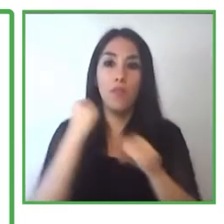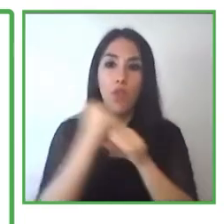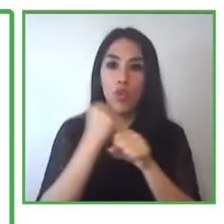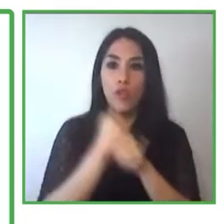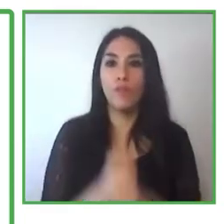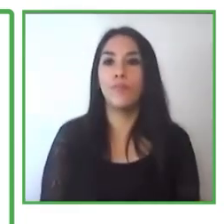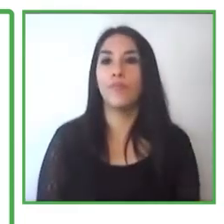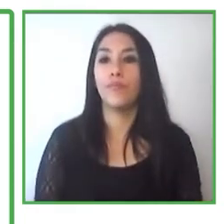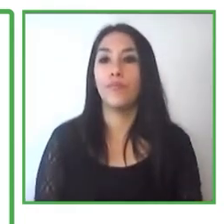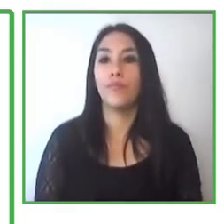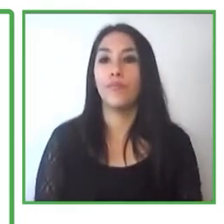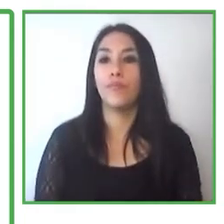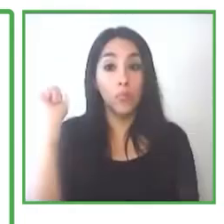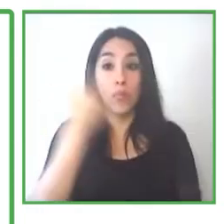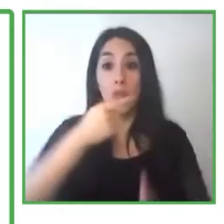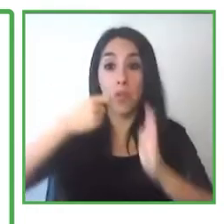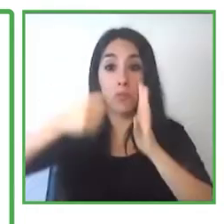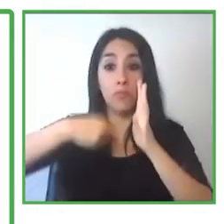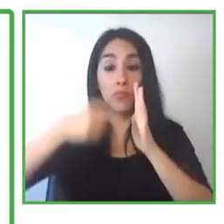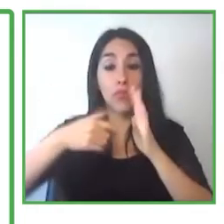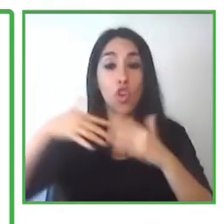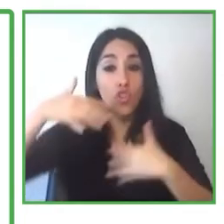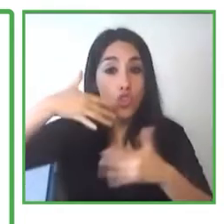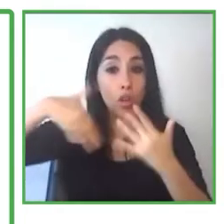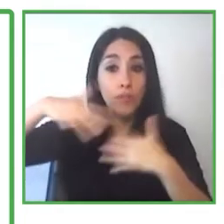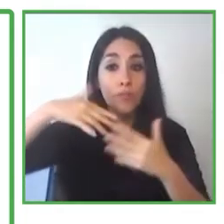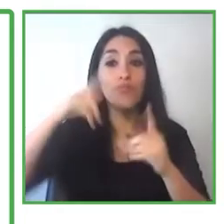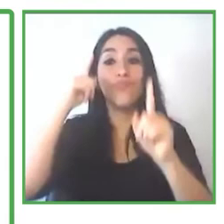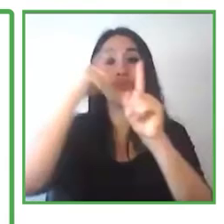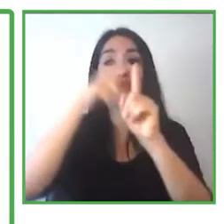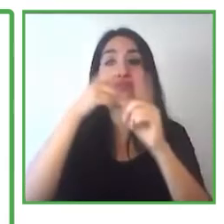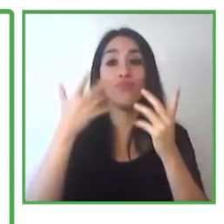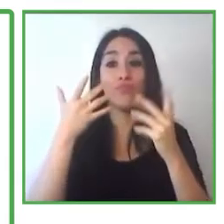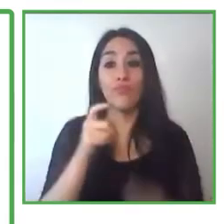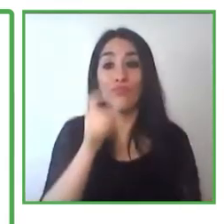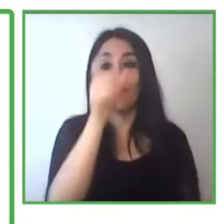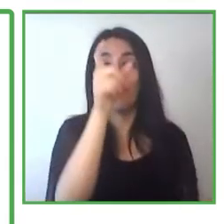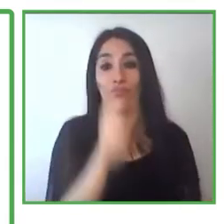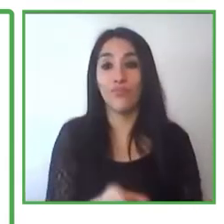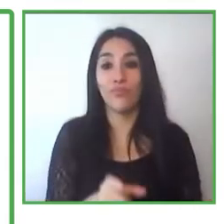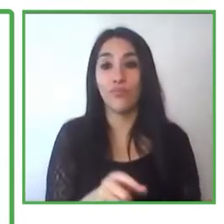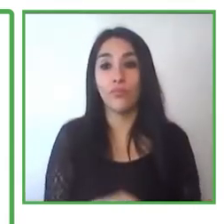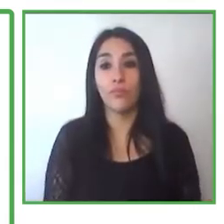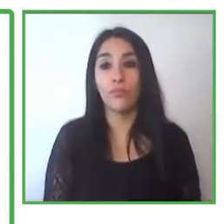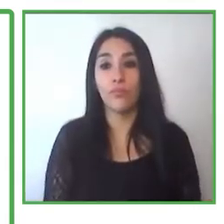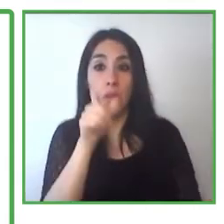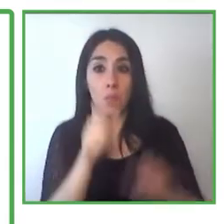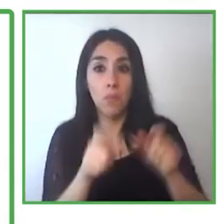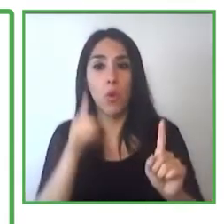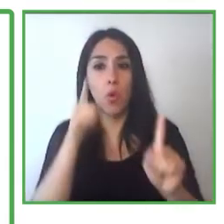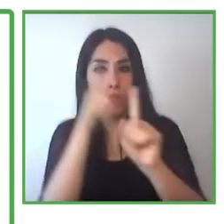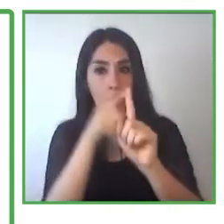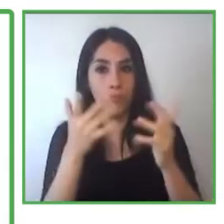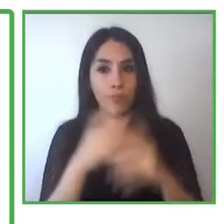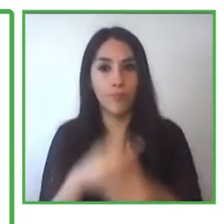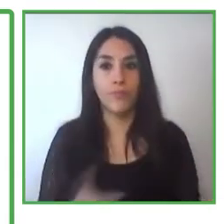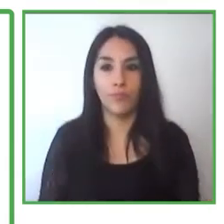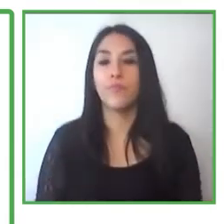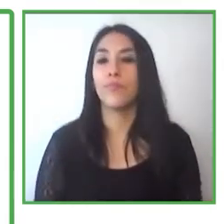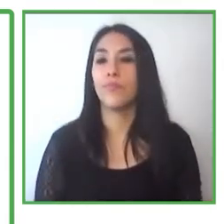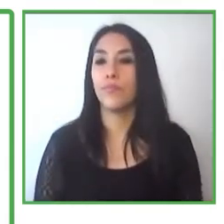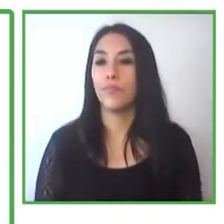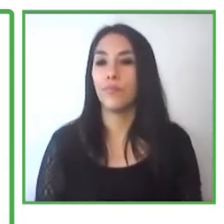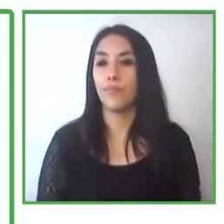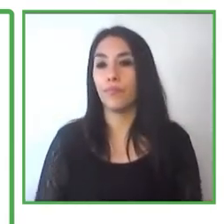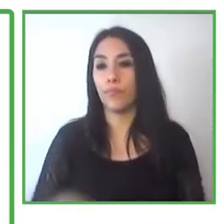foco en una intervención en la persona, en las personas, en colectivos, Incorpora también. Pero, insisto, tiene este segundo objetivo, que